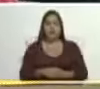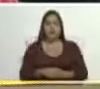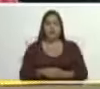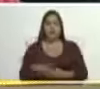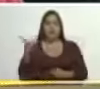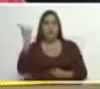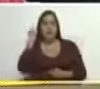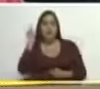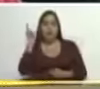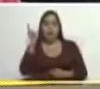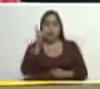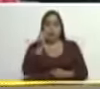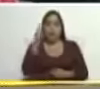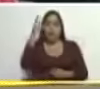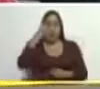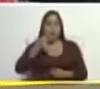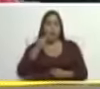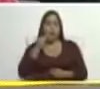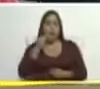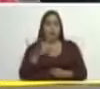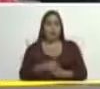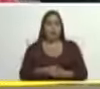mujeres, hombres, jóvenes,